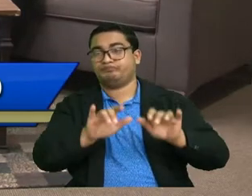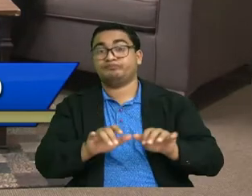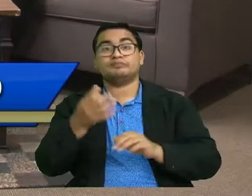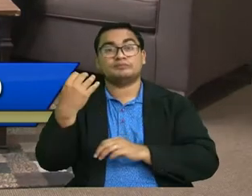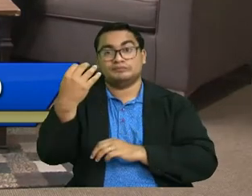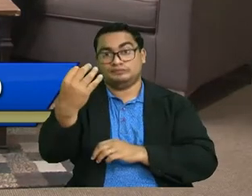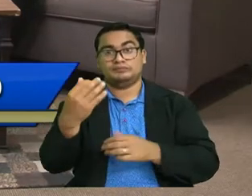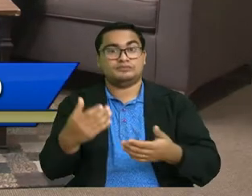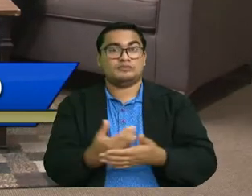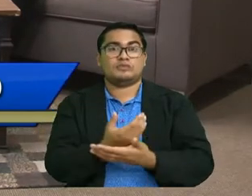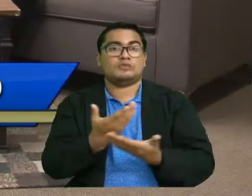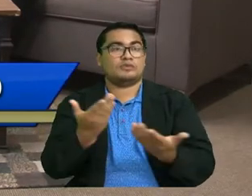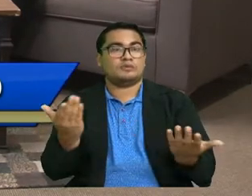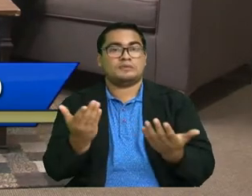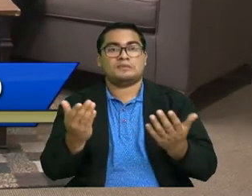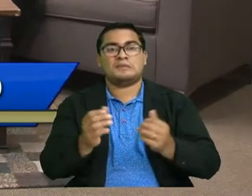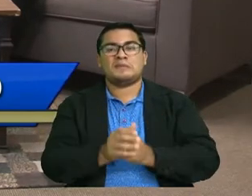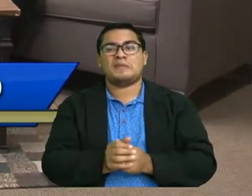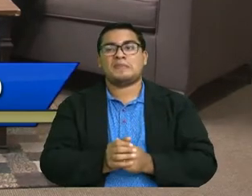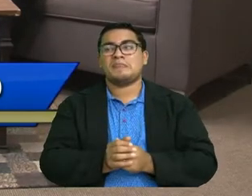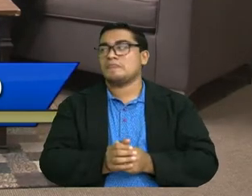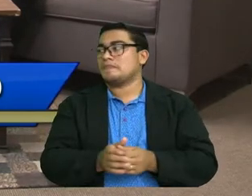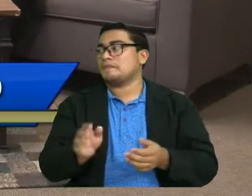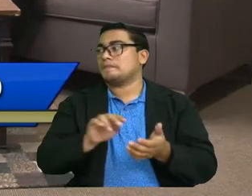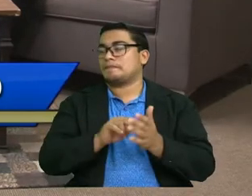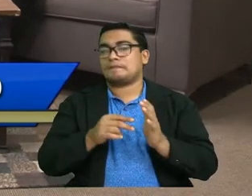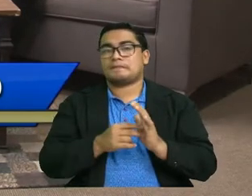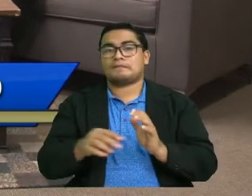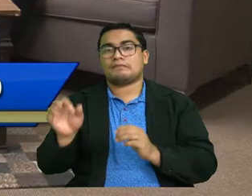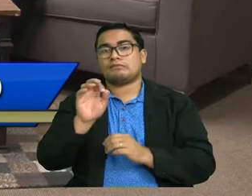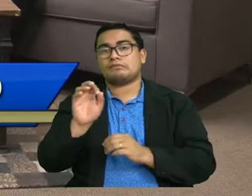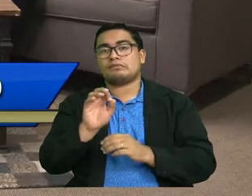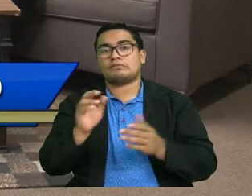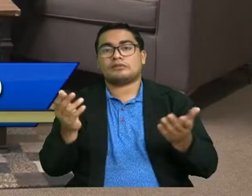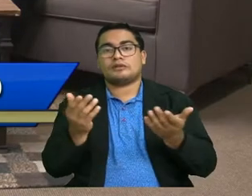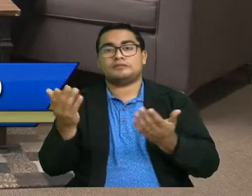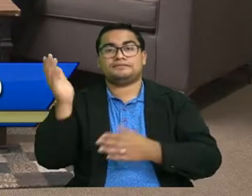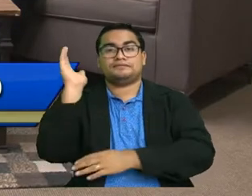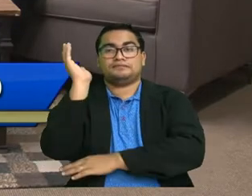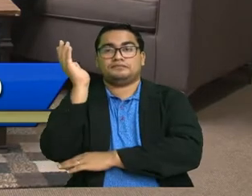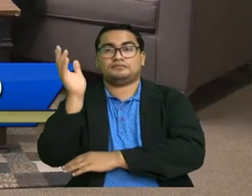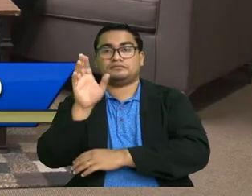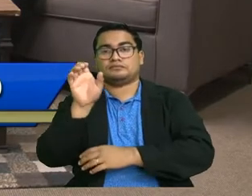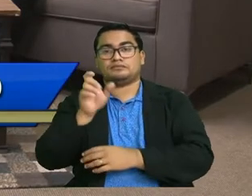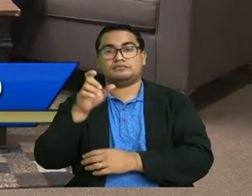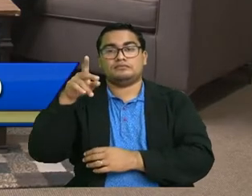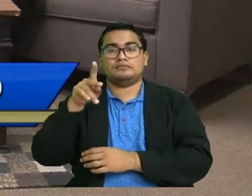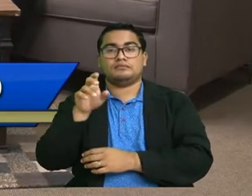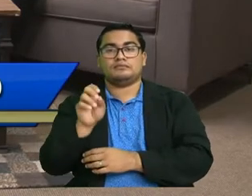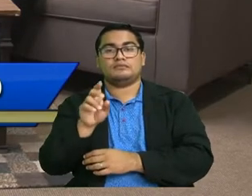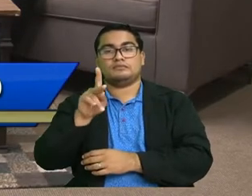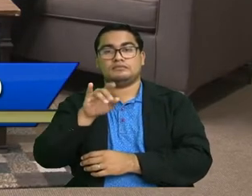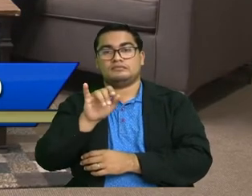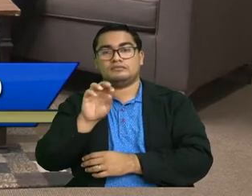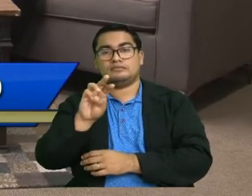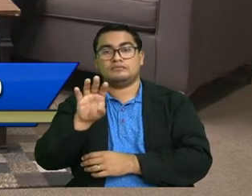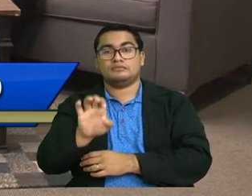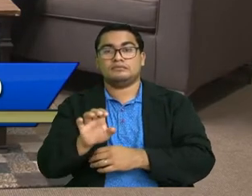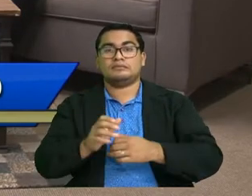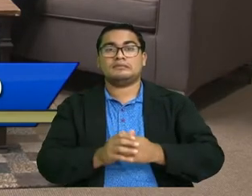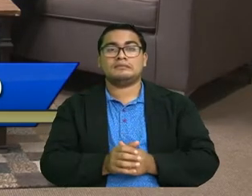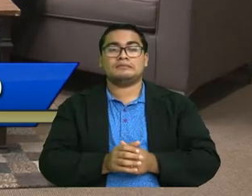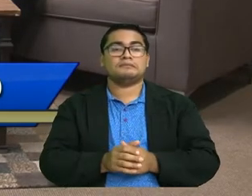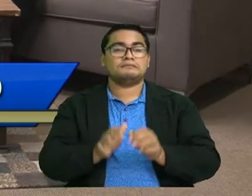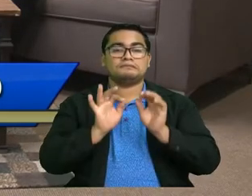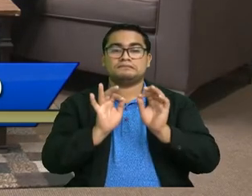nuevas oportunidades. Y esa es la forma en que la Expo PYME da un salto cualitativo en su tercera edición este año. Y sin